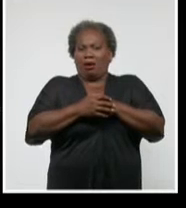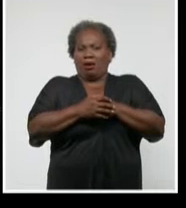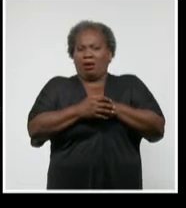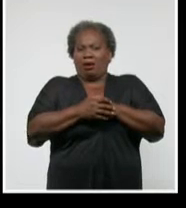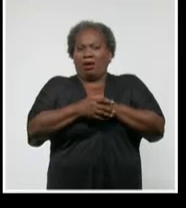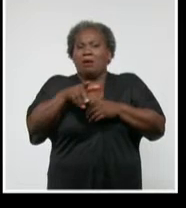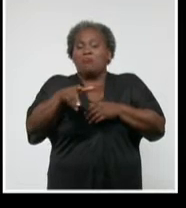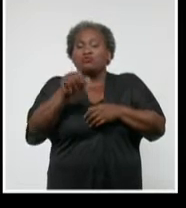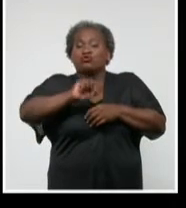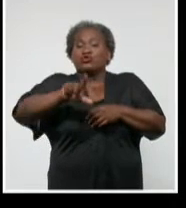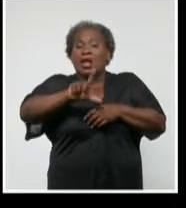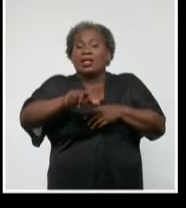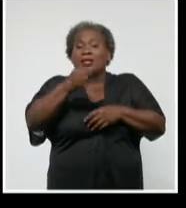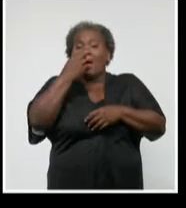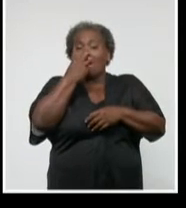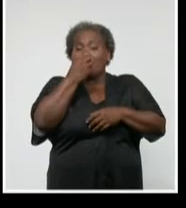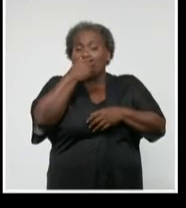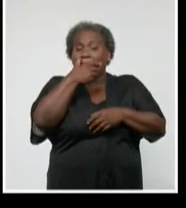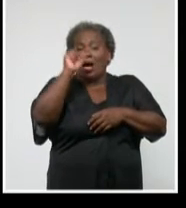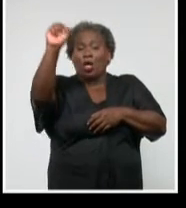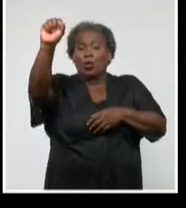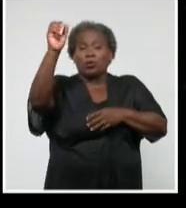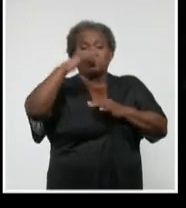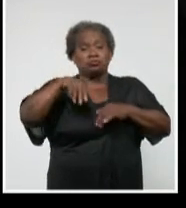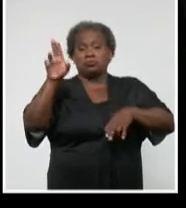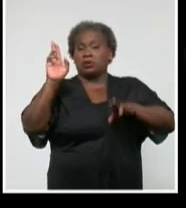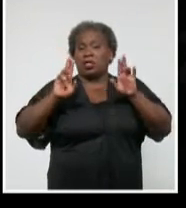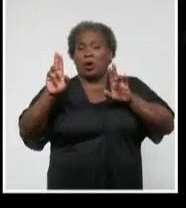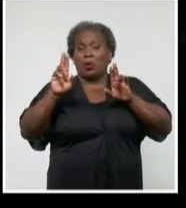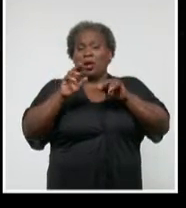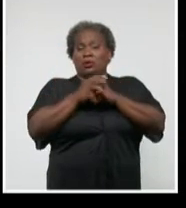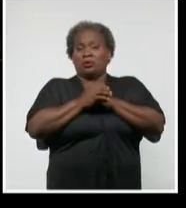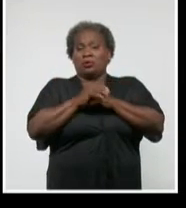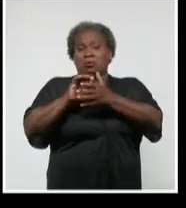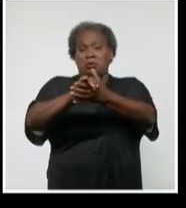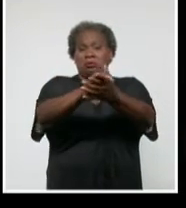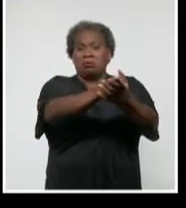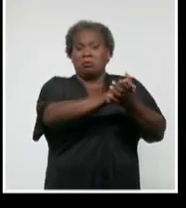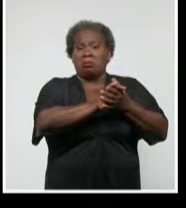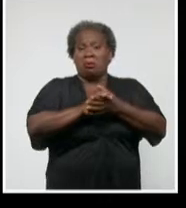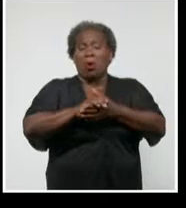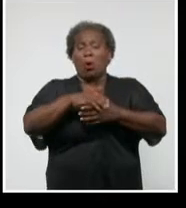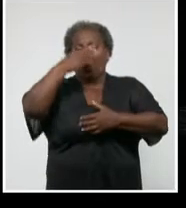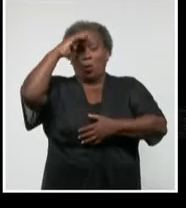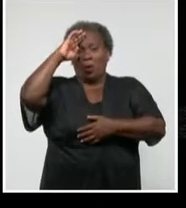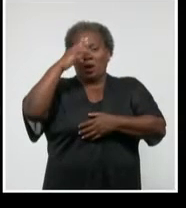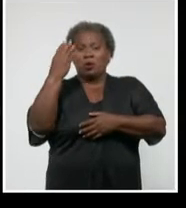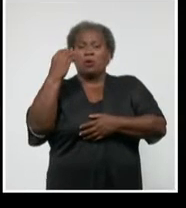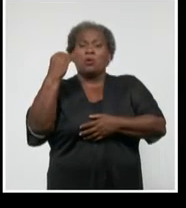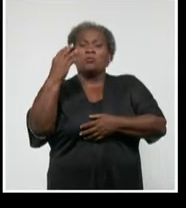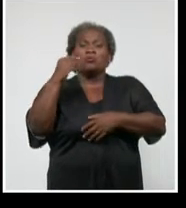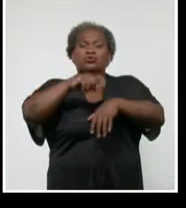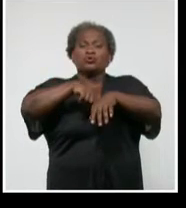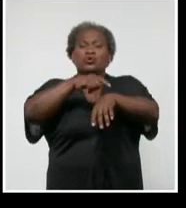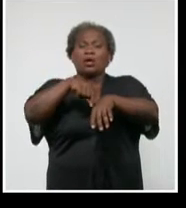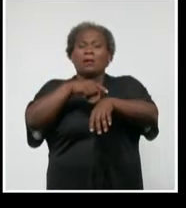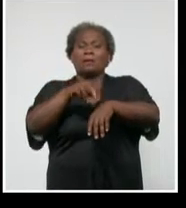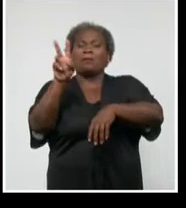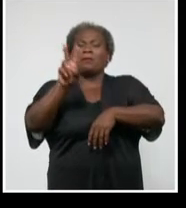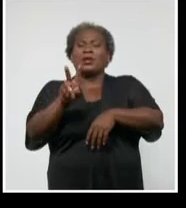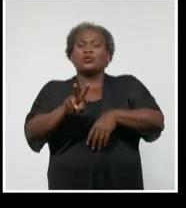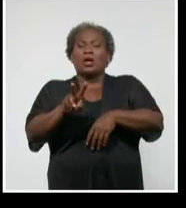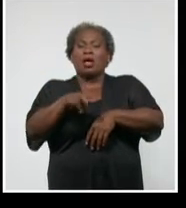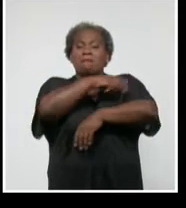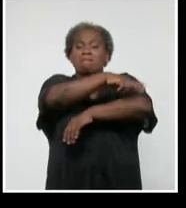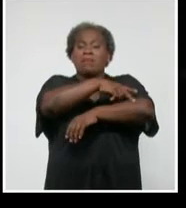régimen socialista de Maduro y sus socios auspiciadores cubanos. No hace mucho tiempo, Venezuela, uno de los países más ricos